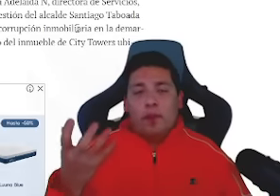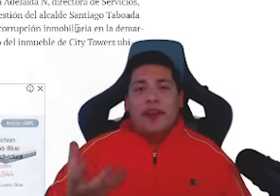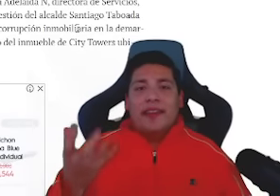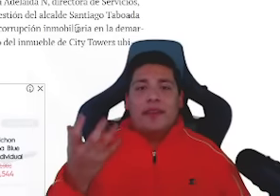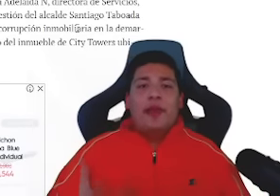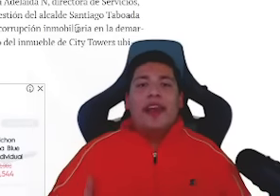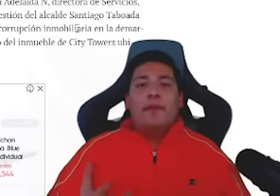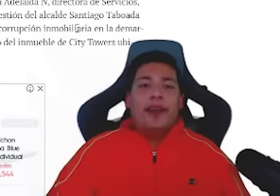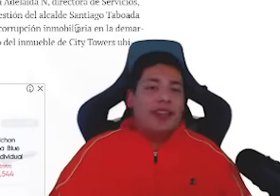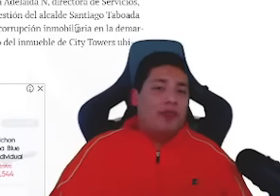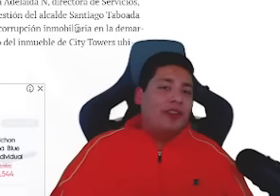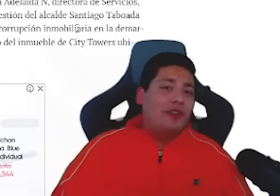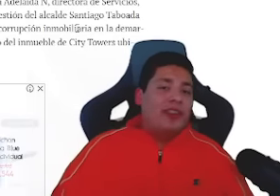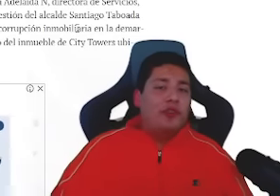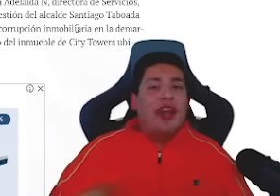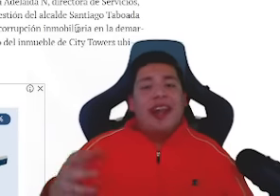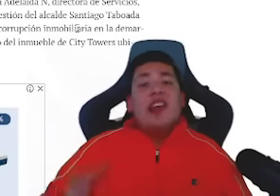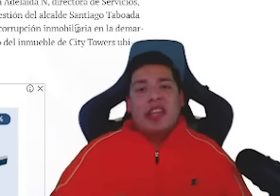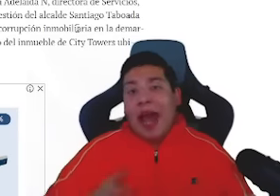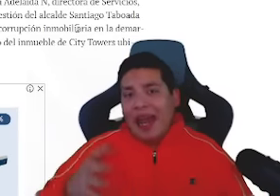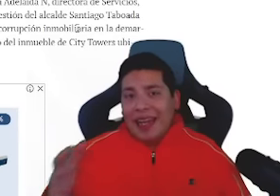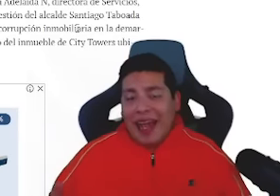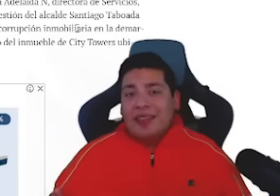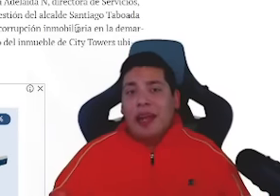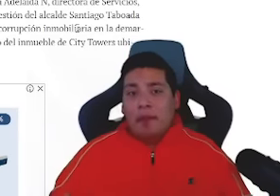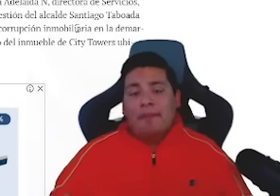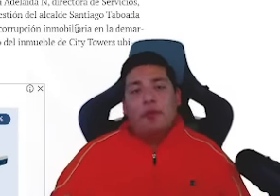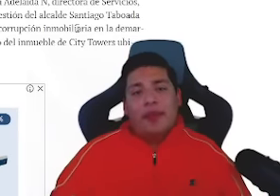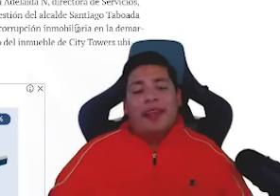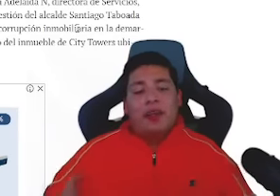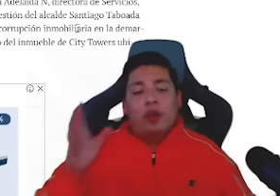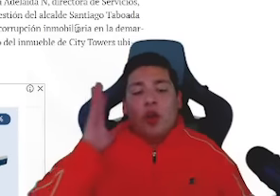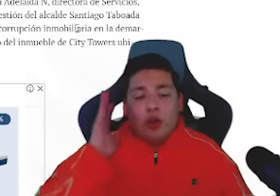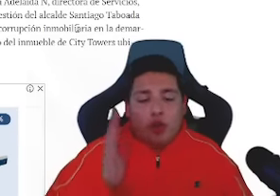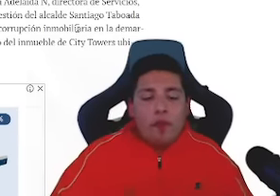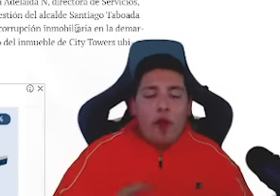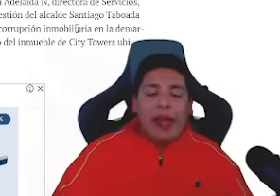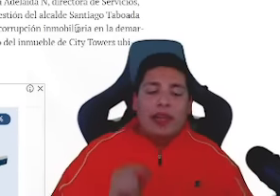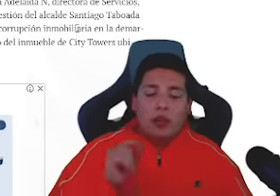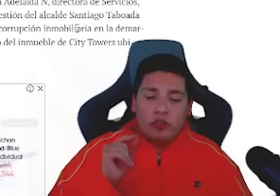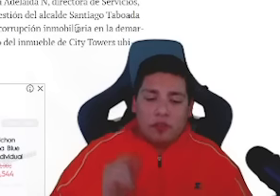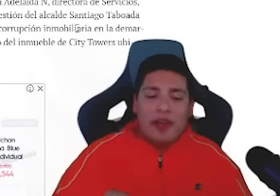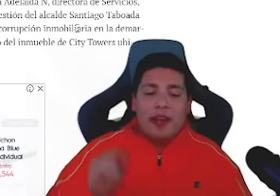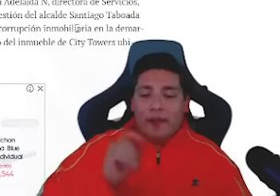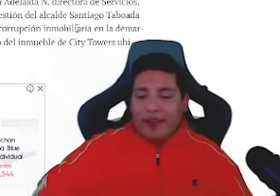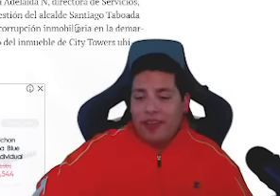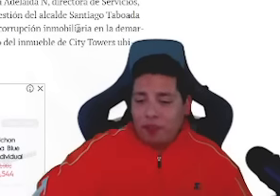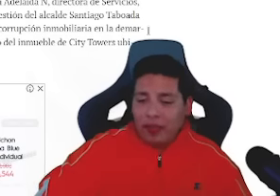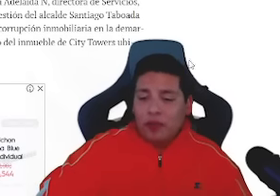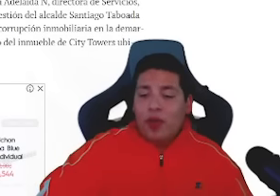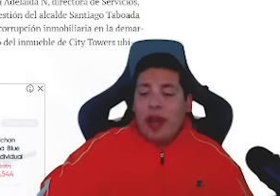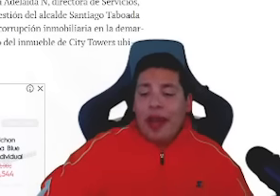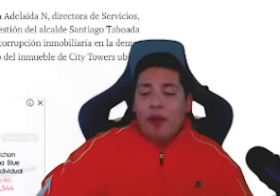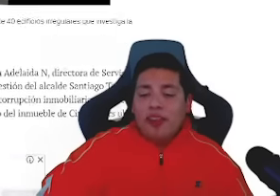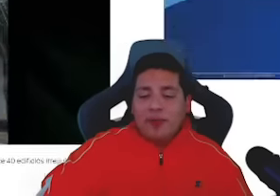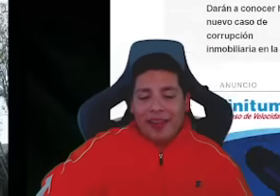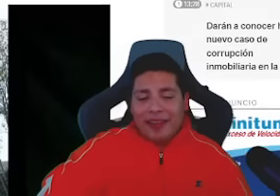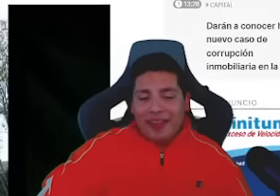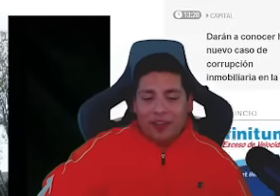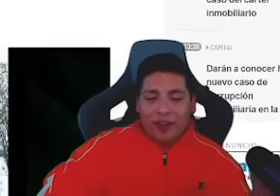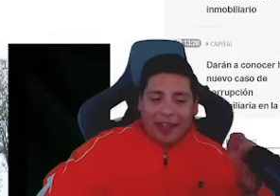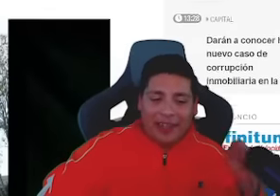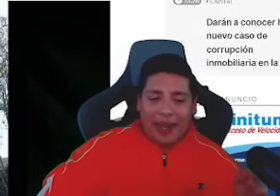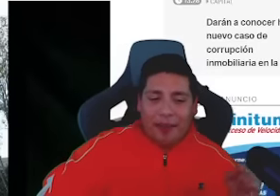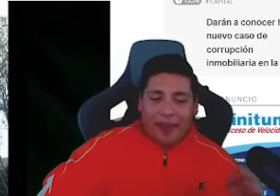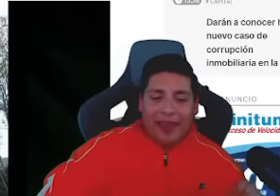obviamente esto pone a temblar al Partido Acción Nacional y a la Alianza Va por México rumbo al 2024. La